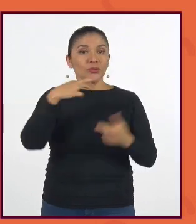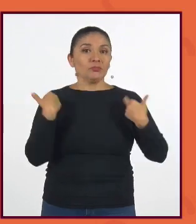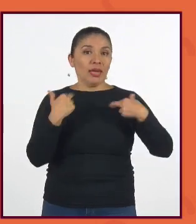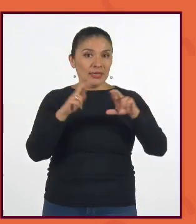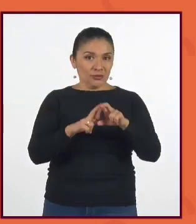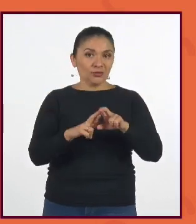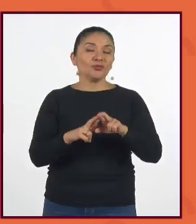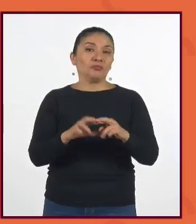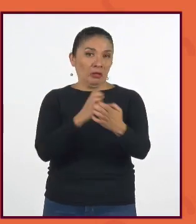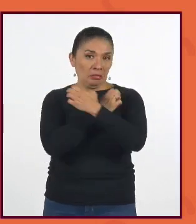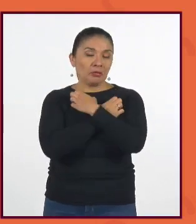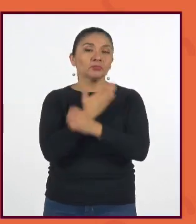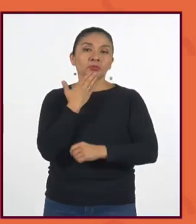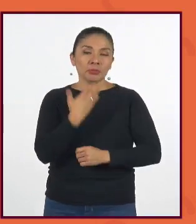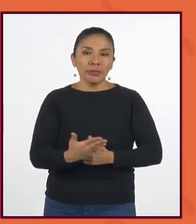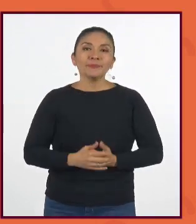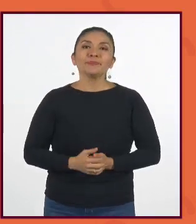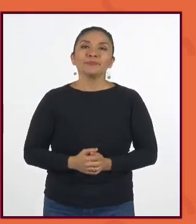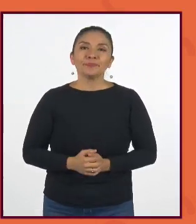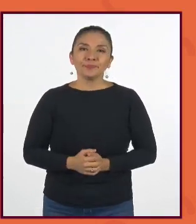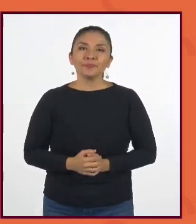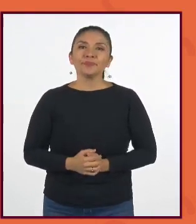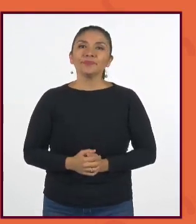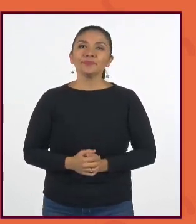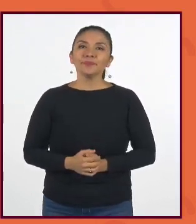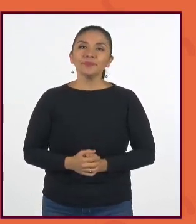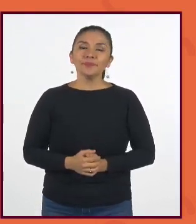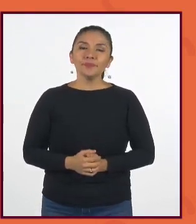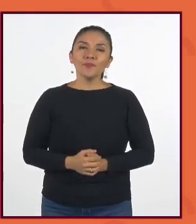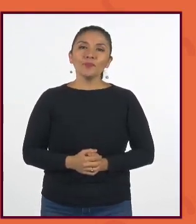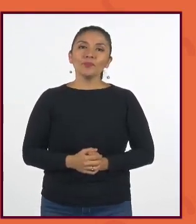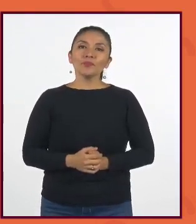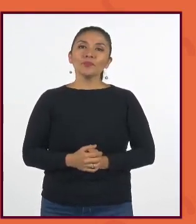Qué bueno. Justamente. Y bueno, una vez que